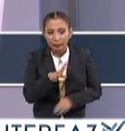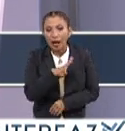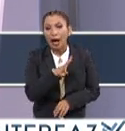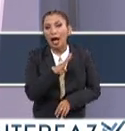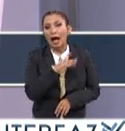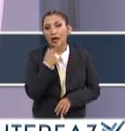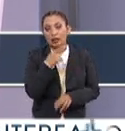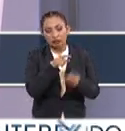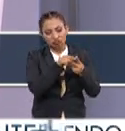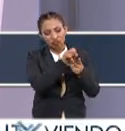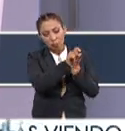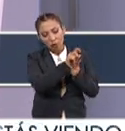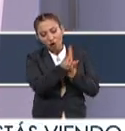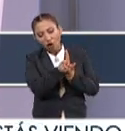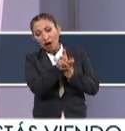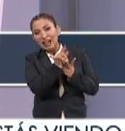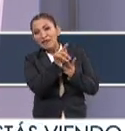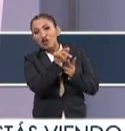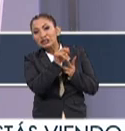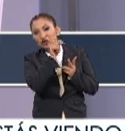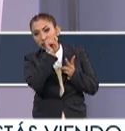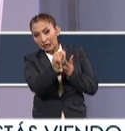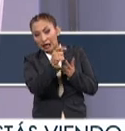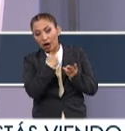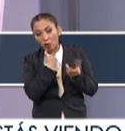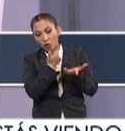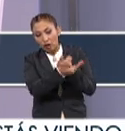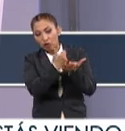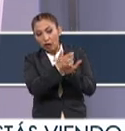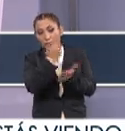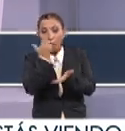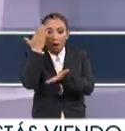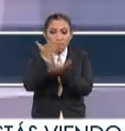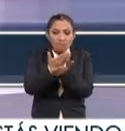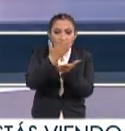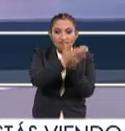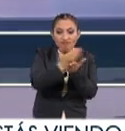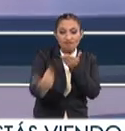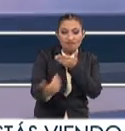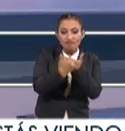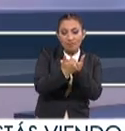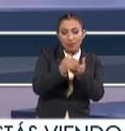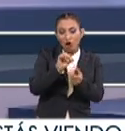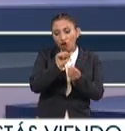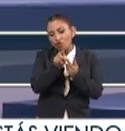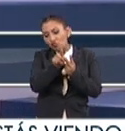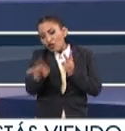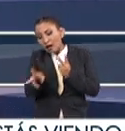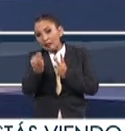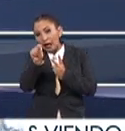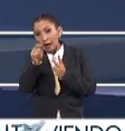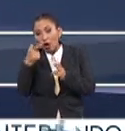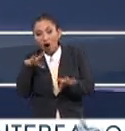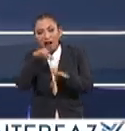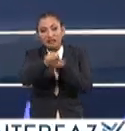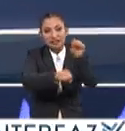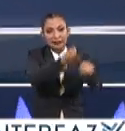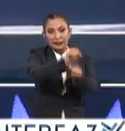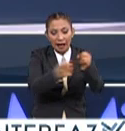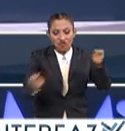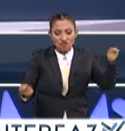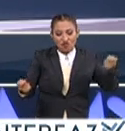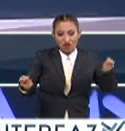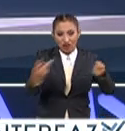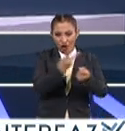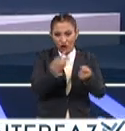existen subgrupos de linfocitos T que regulan, son frenos, y subgrupos de linfocitos T que atacan. Y el balance